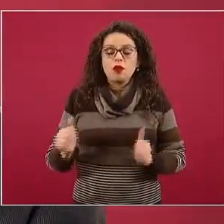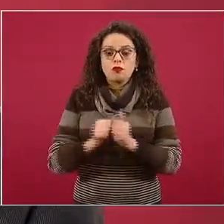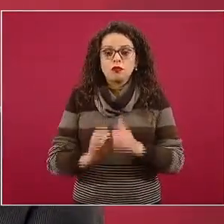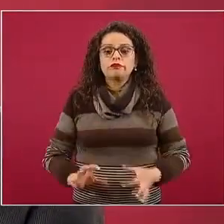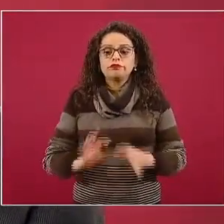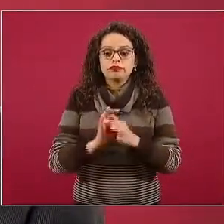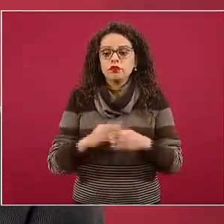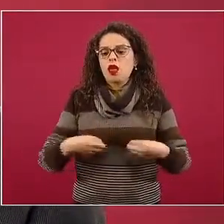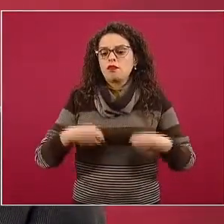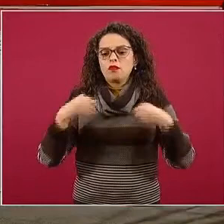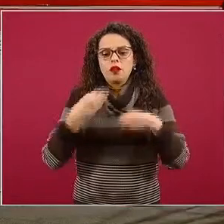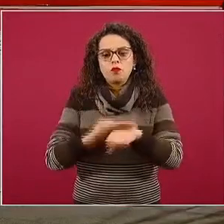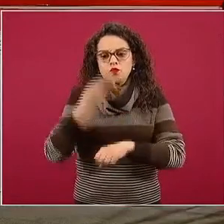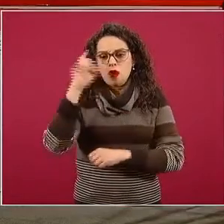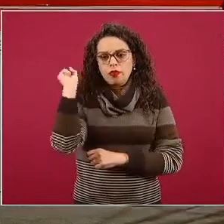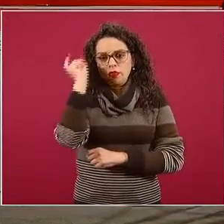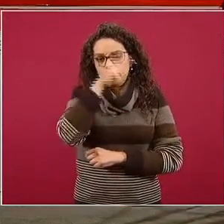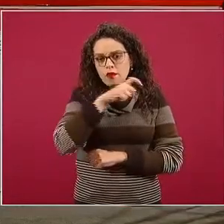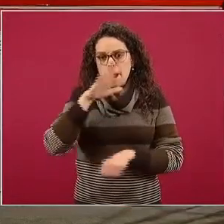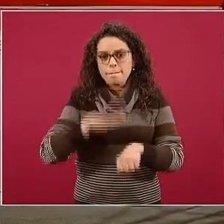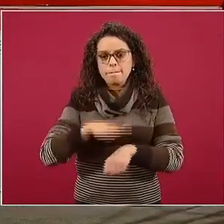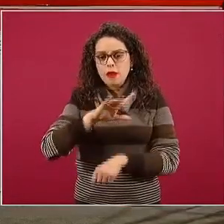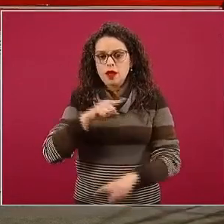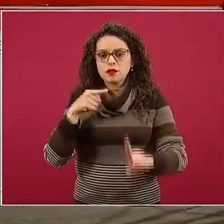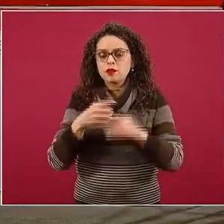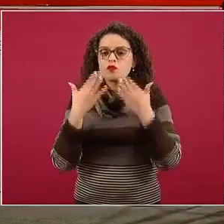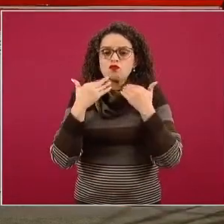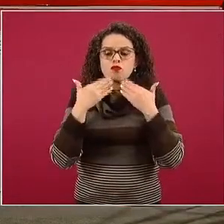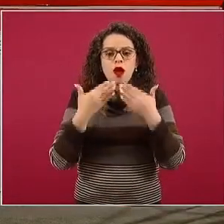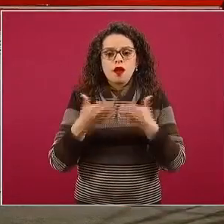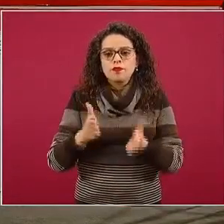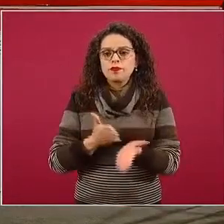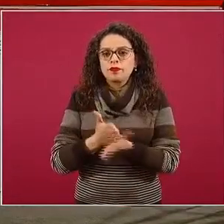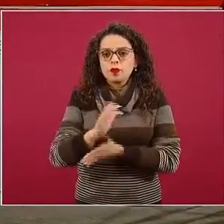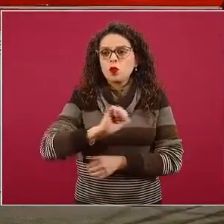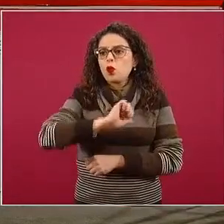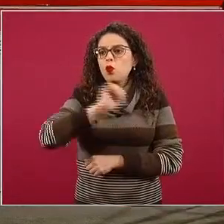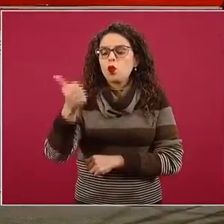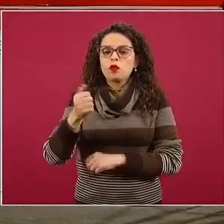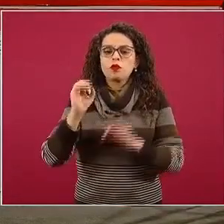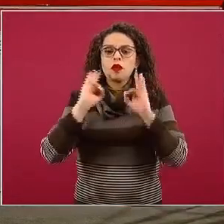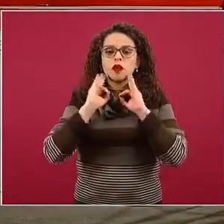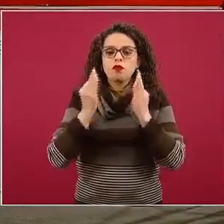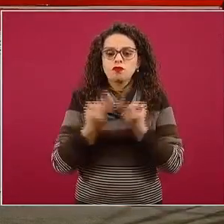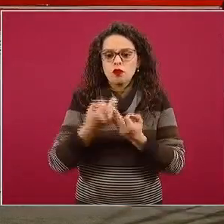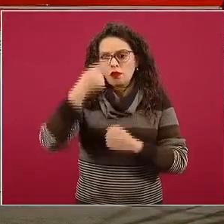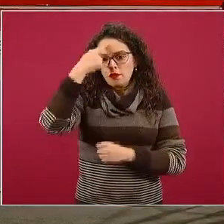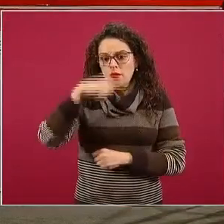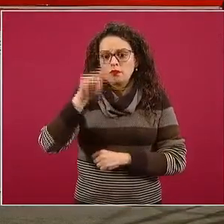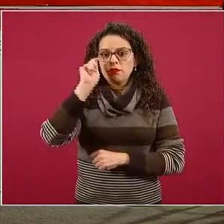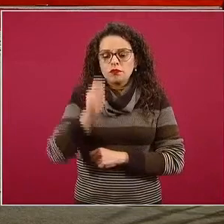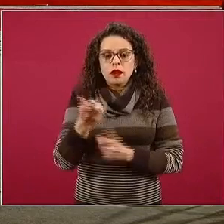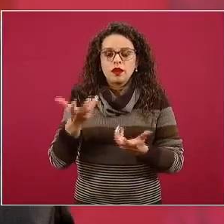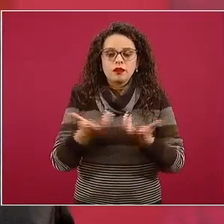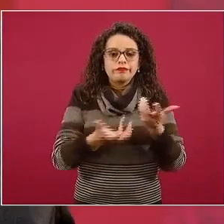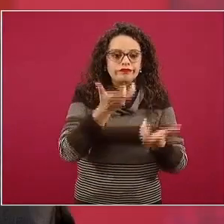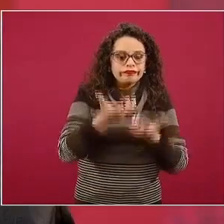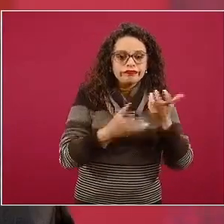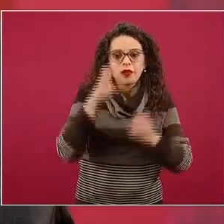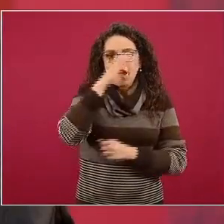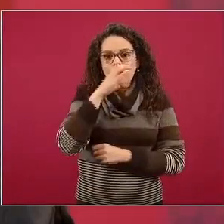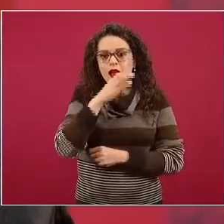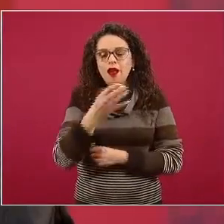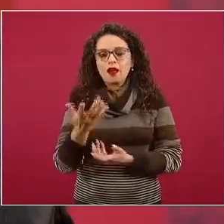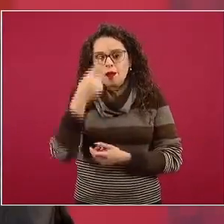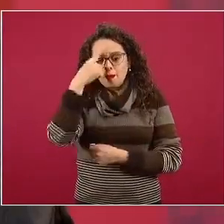adversas, en particular el inacceso a otras fuentes de combustible diferentes a la leña. Y en